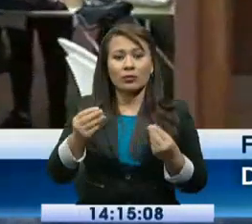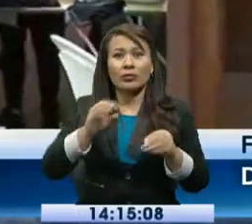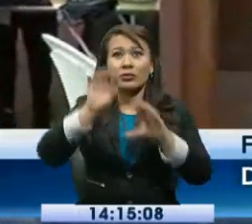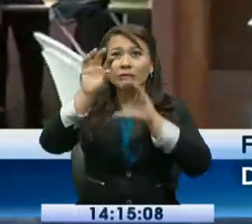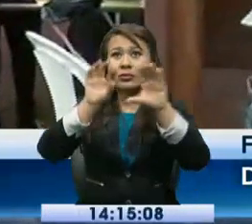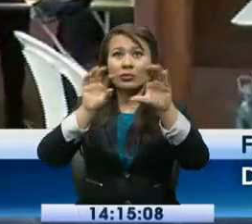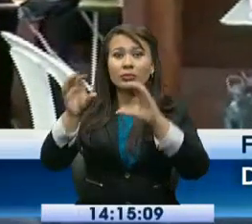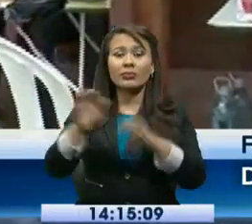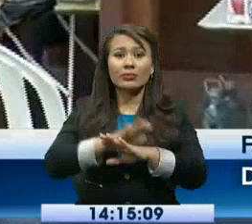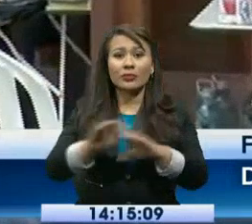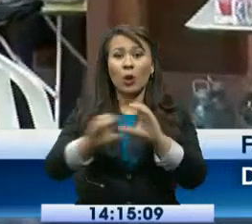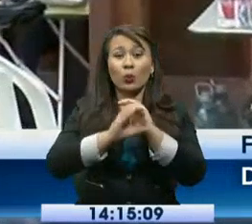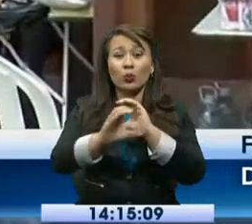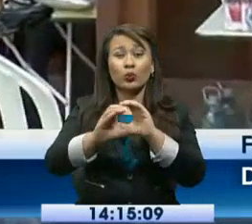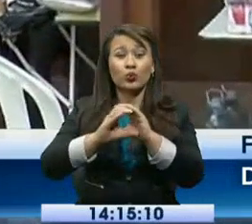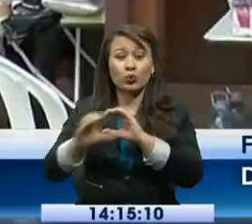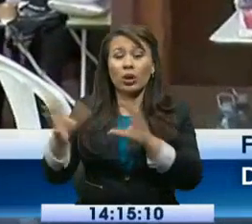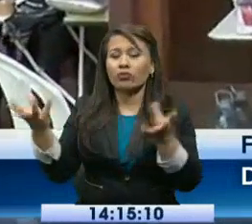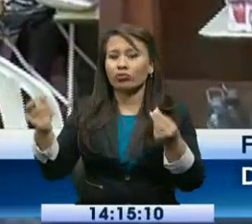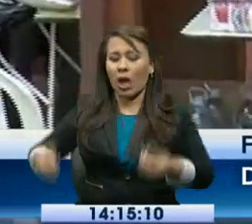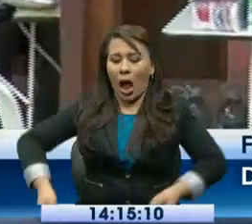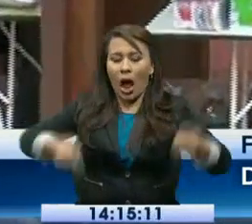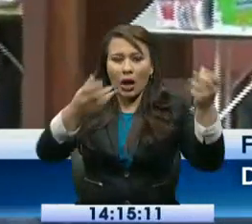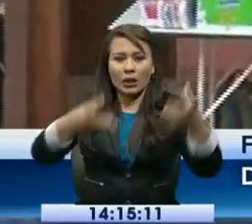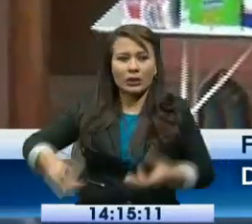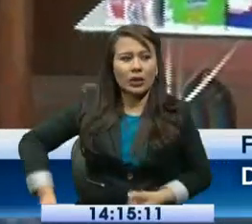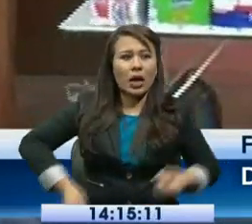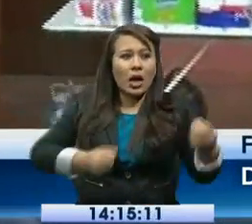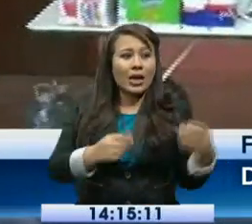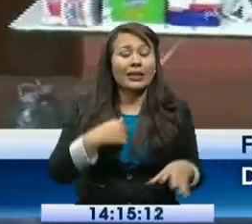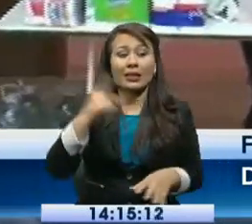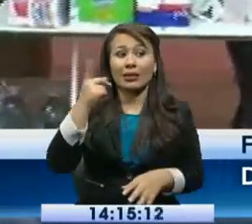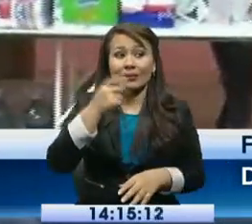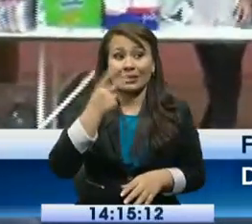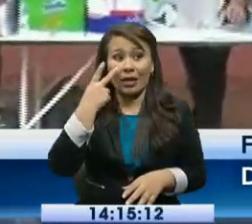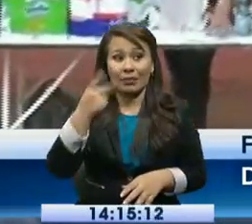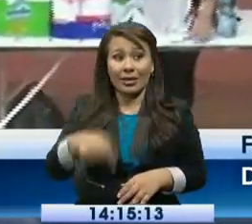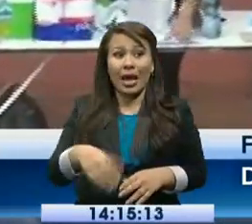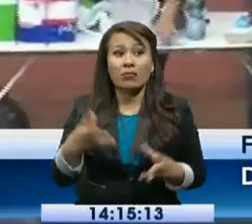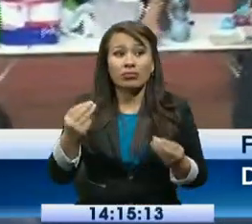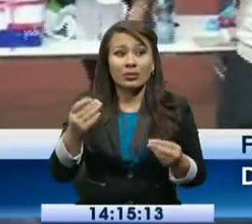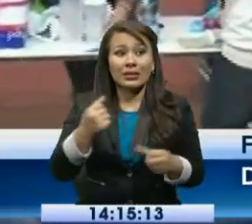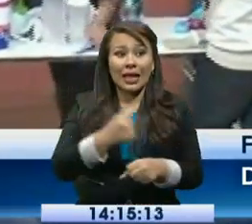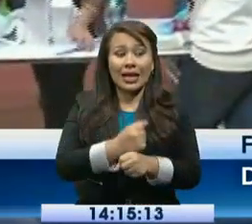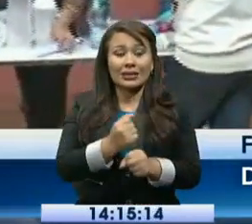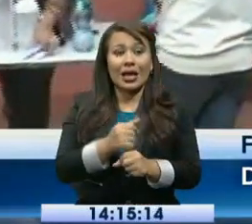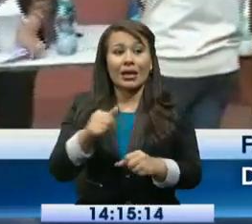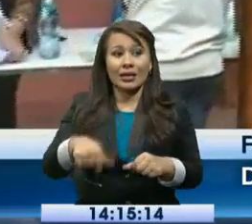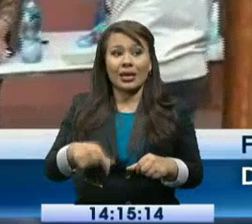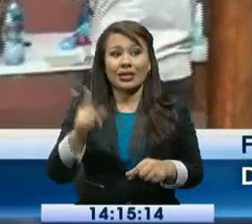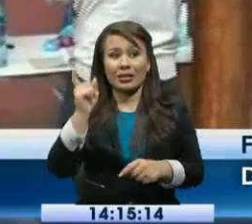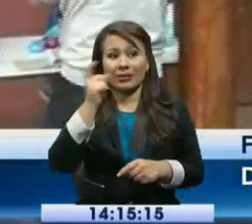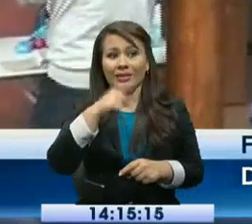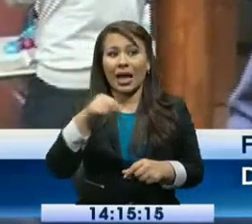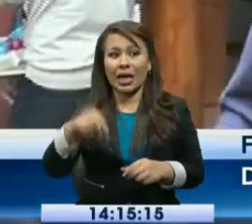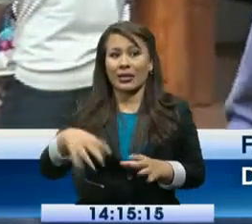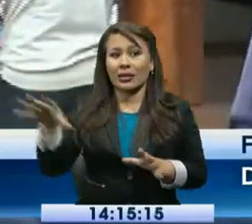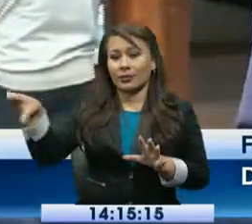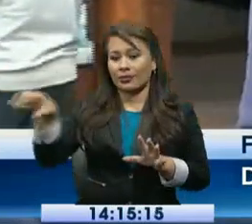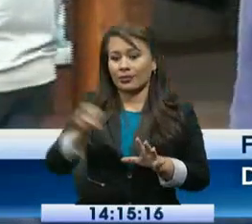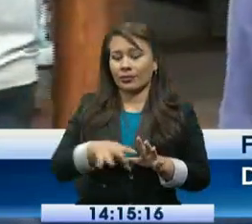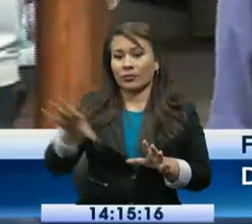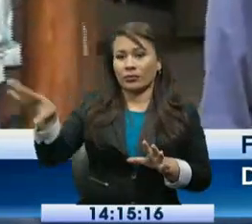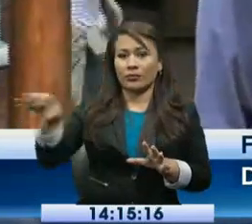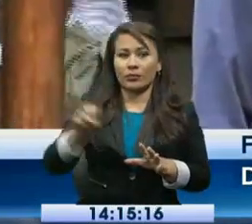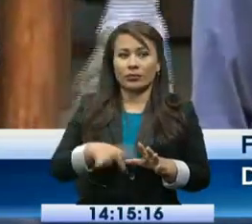ido busetas y todo, ¿no? Esto es, porque aquí no queparía, si podemos mostrar lo que ha hecho al pueblo. Así es, digamos que aquí estamos recibiendo en el centro de la